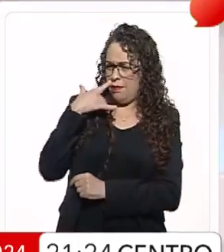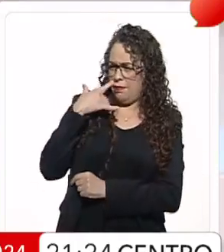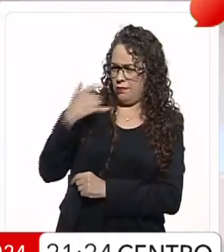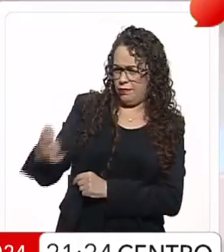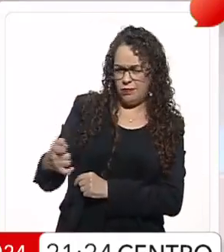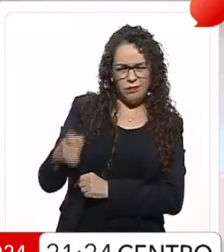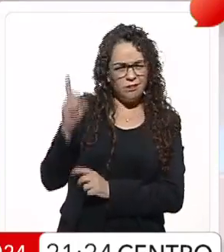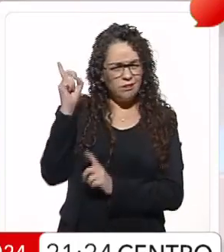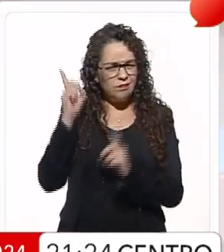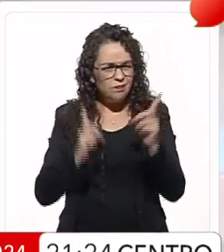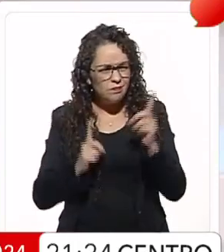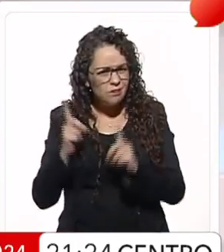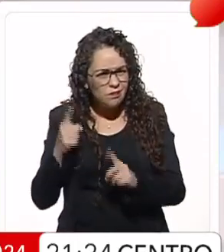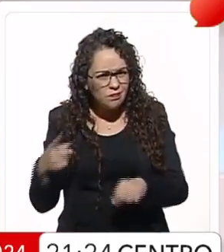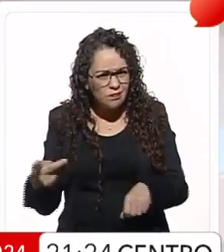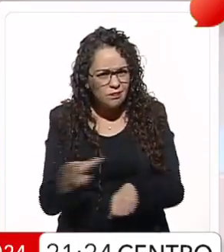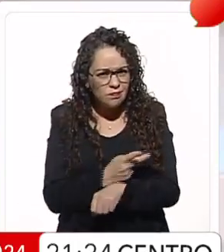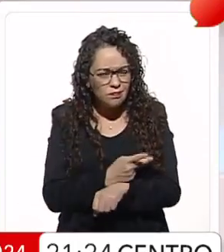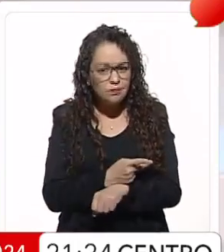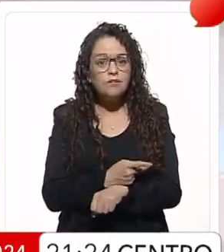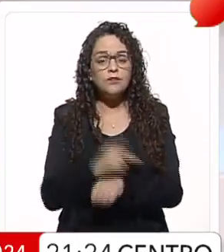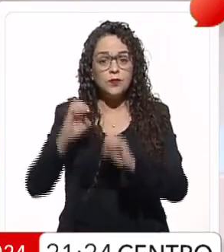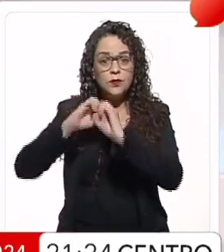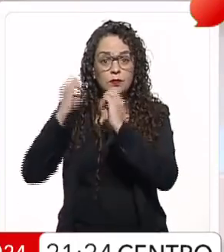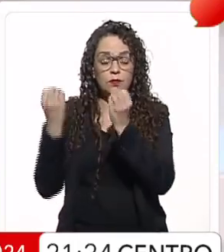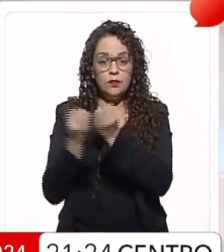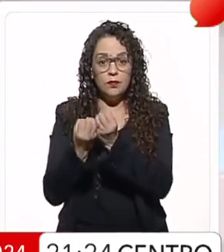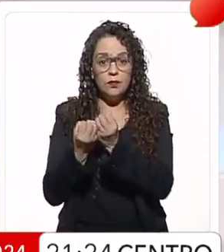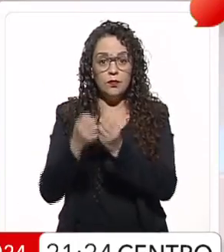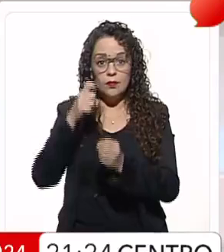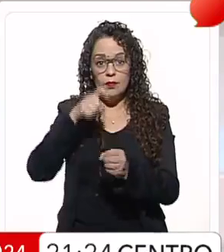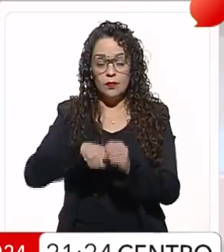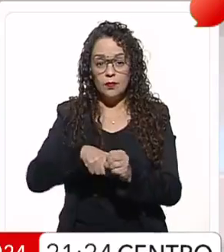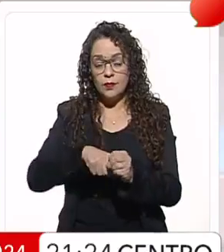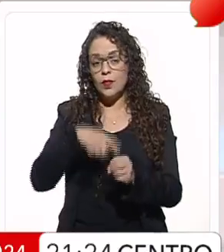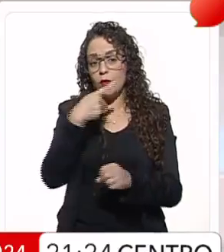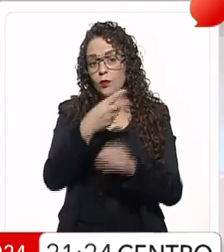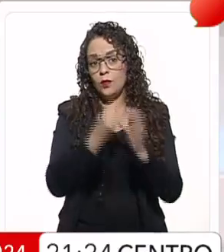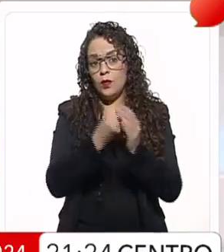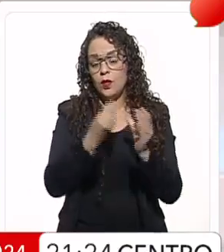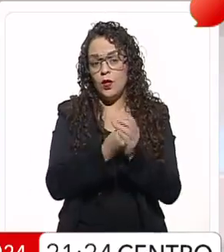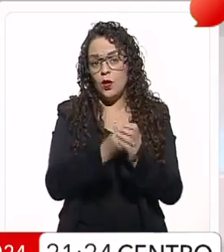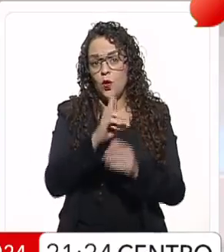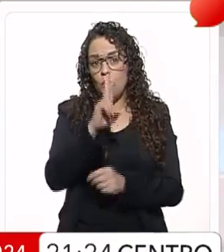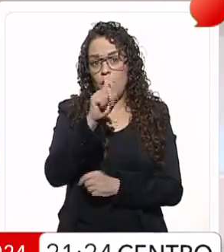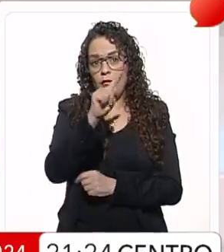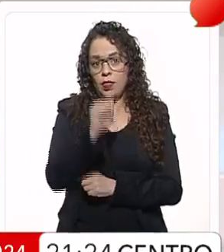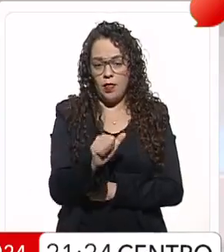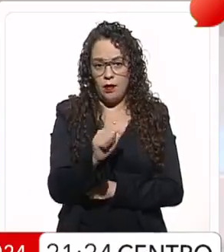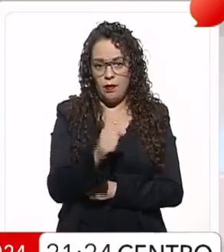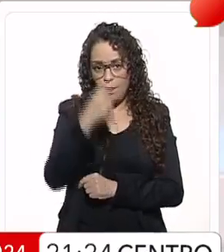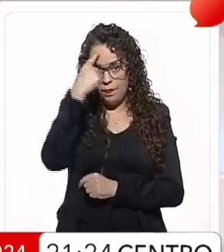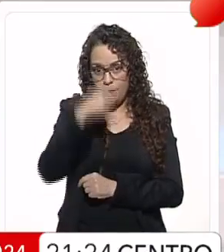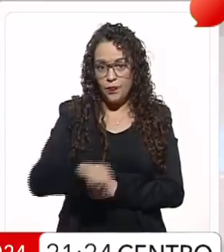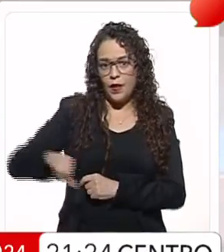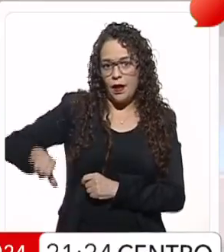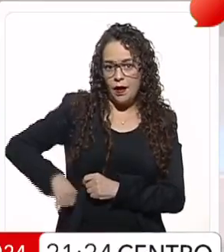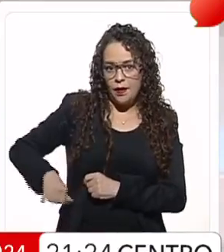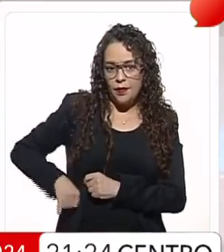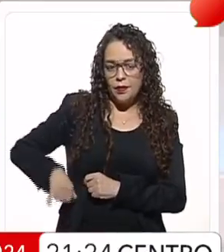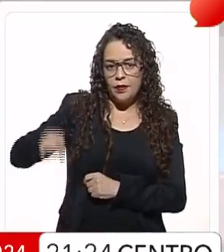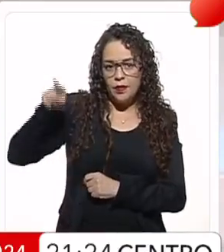y organizaciones ligadas a estas cuentas que son protagonistas en distintos escenarios digitales de desestabilización, como lo